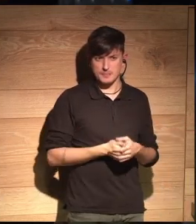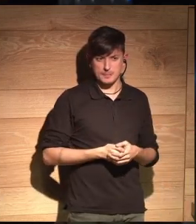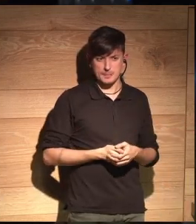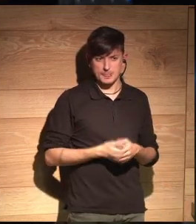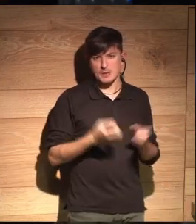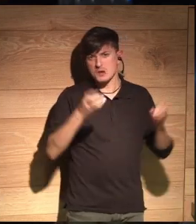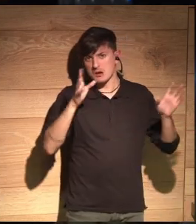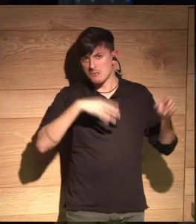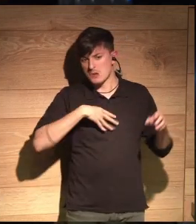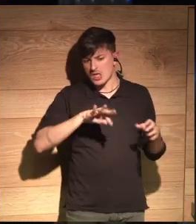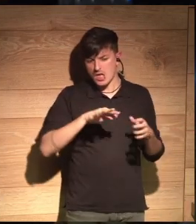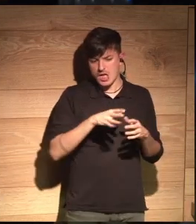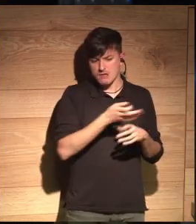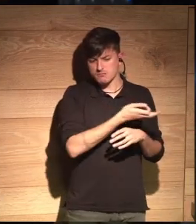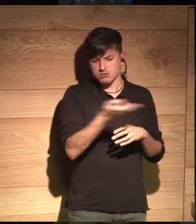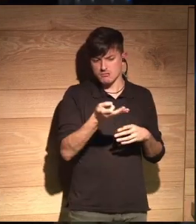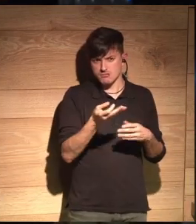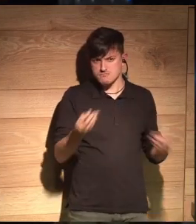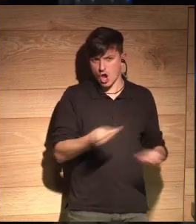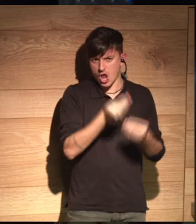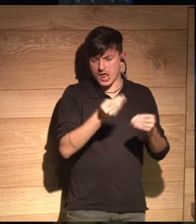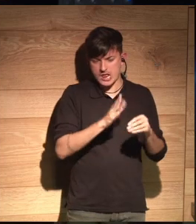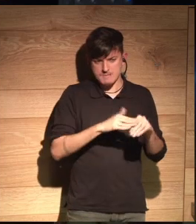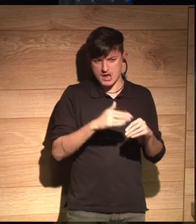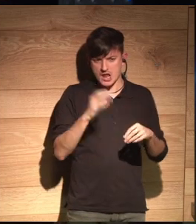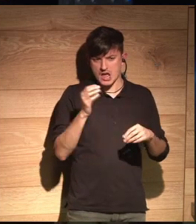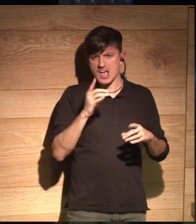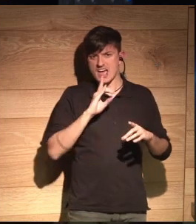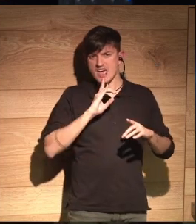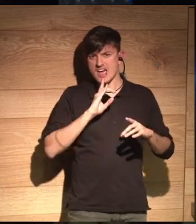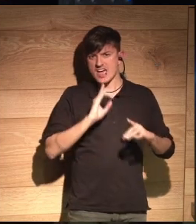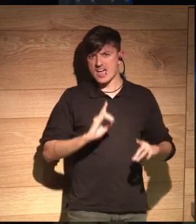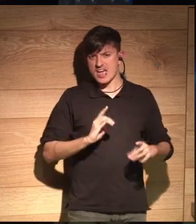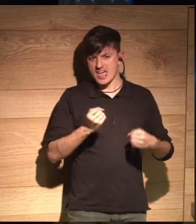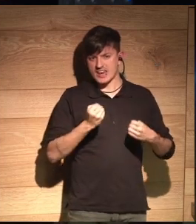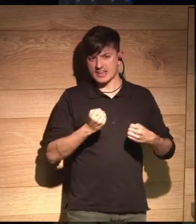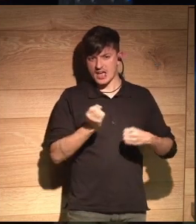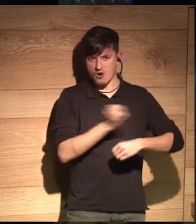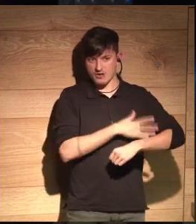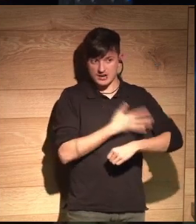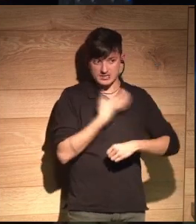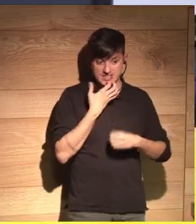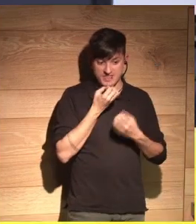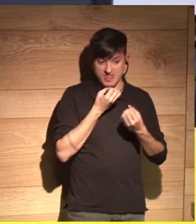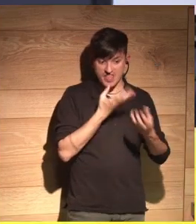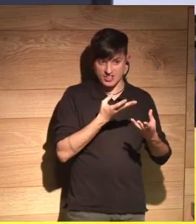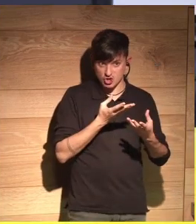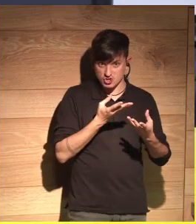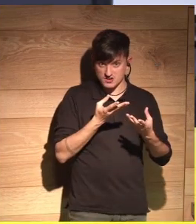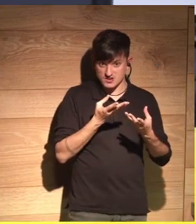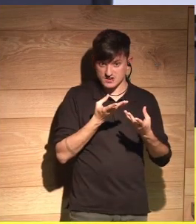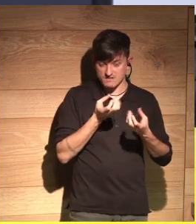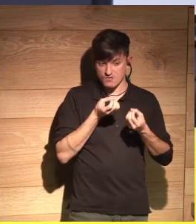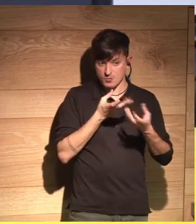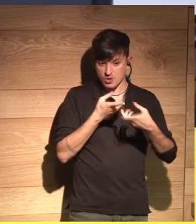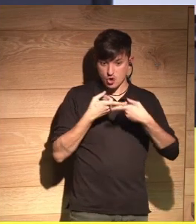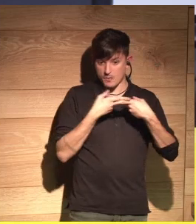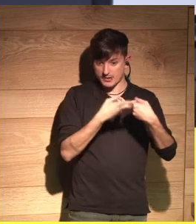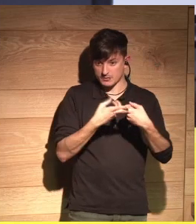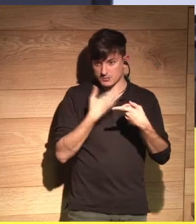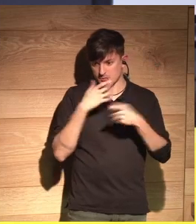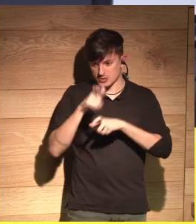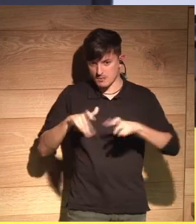bueno podemos optimizar esto para valorar mucha energía en segundo lugar si compartimos los datos con la gente es decir estamos compartiendo esta información con los voluntarios pues